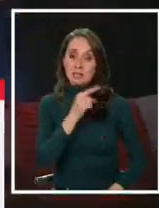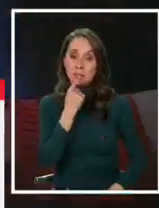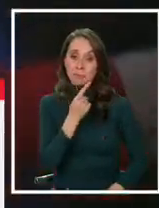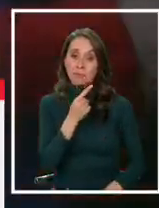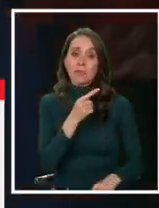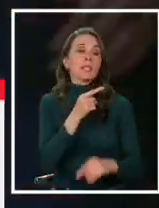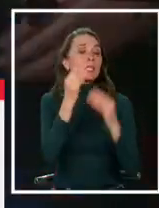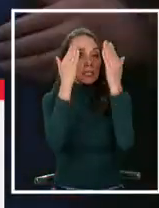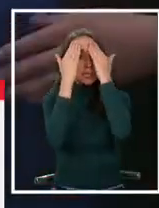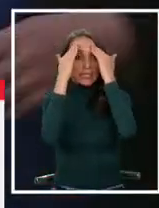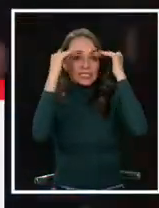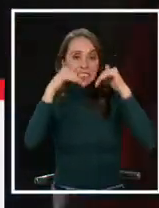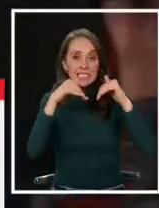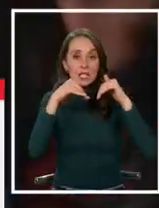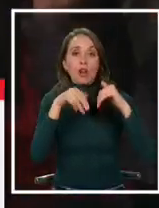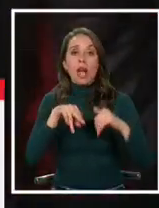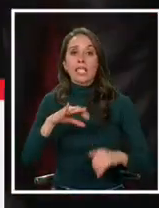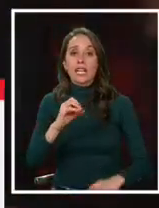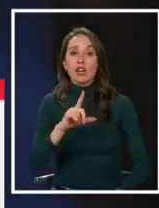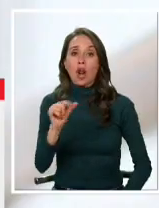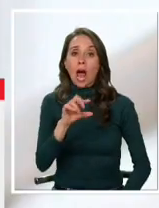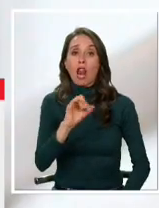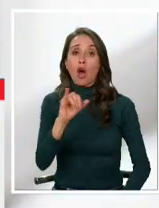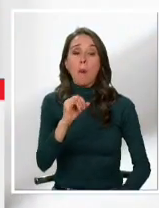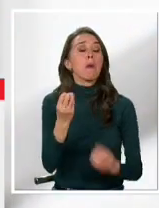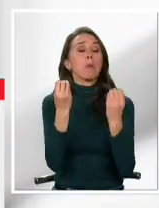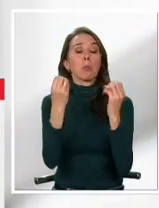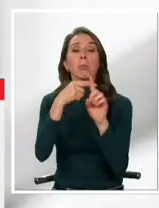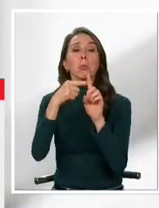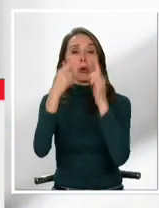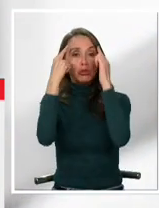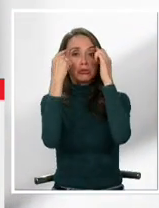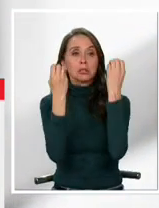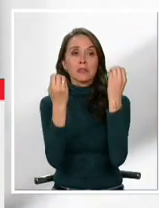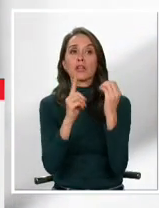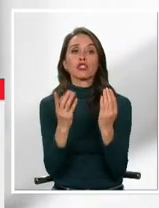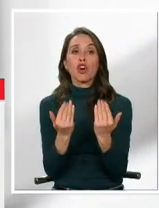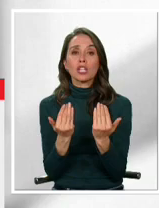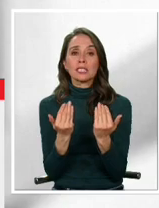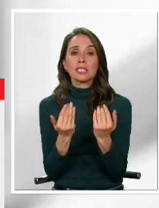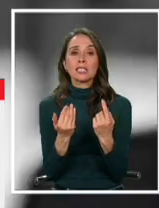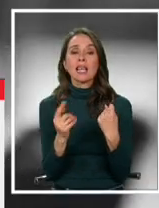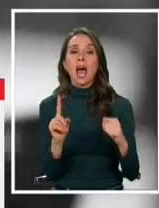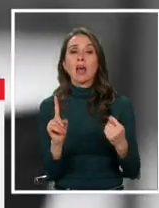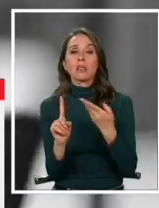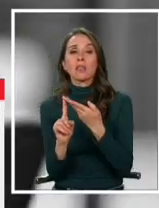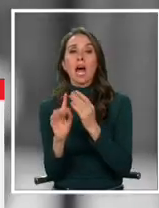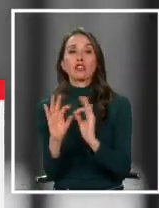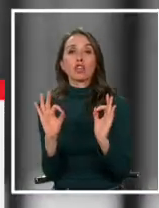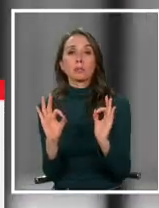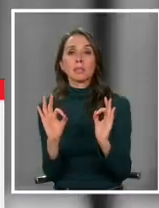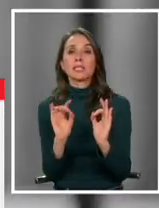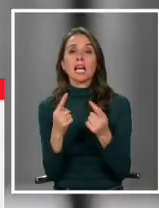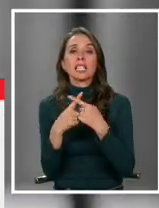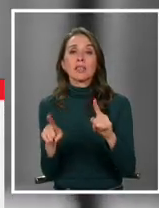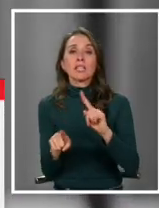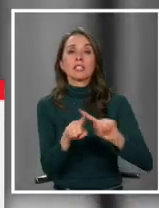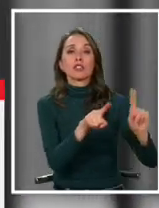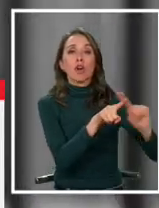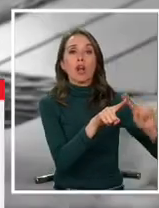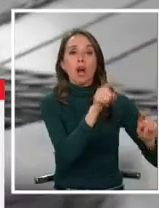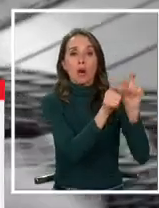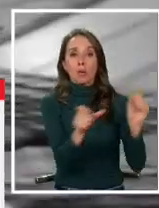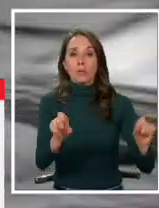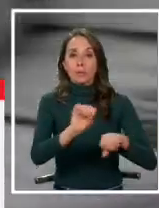situación psicológica de Nicolás López es y no requiere un trato especial ni tampoco distinto al de los